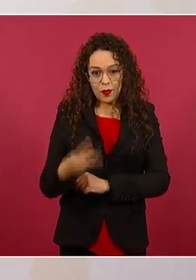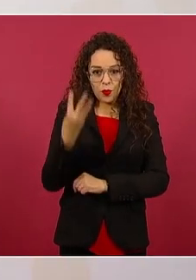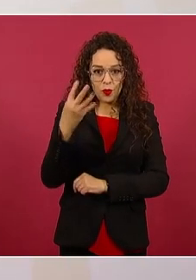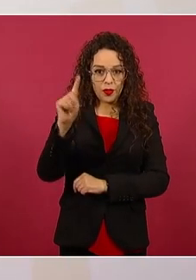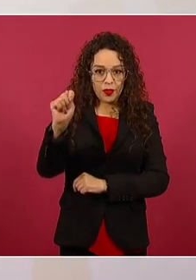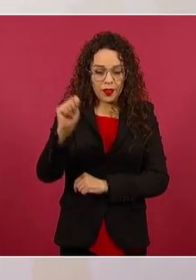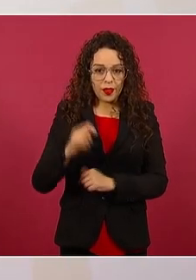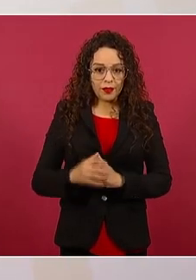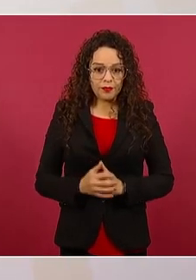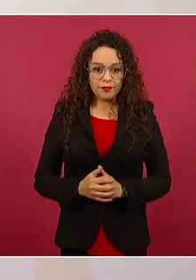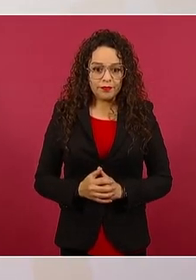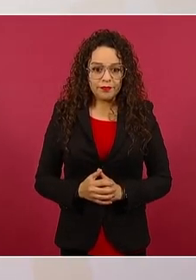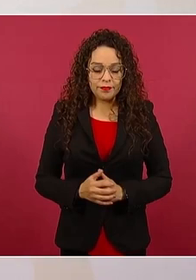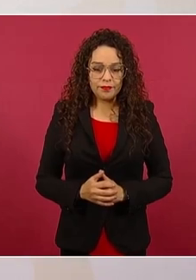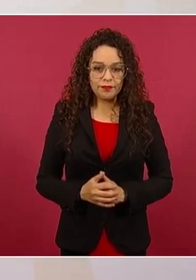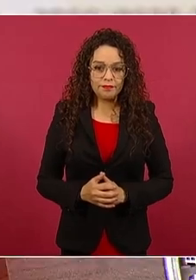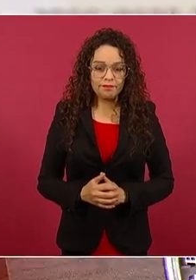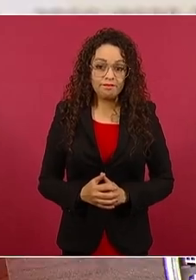No quieren al pueblo